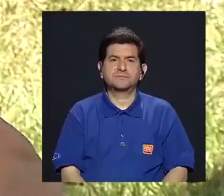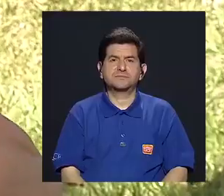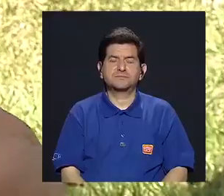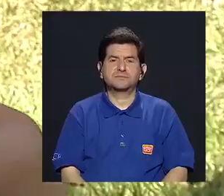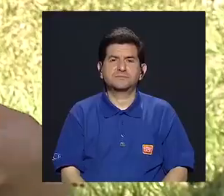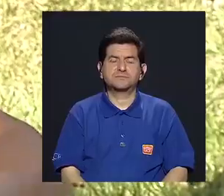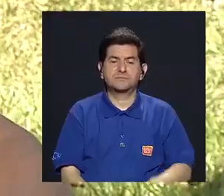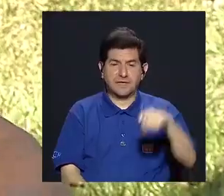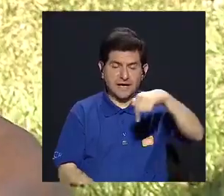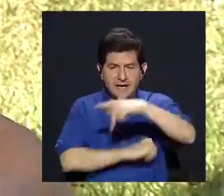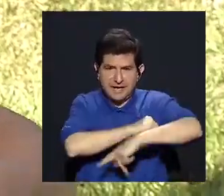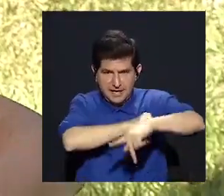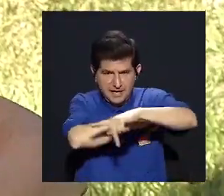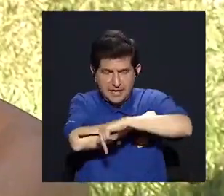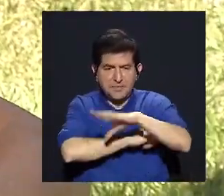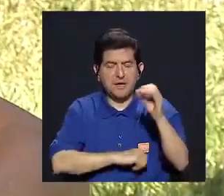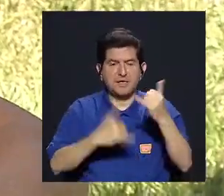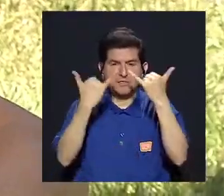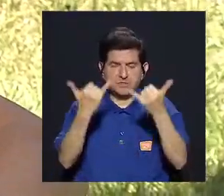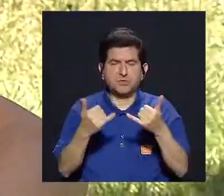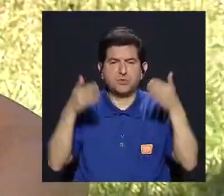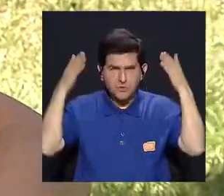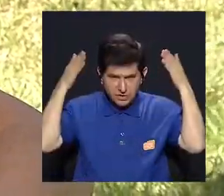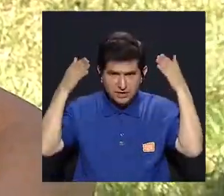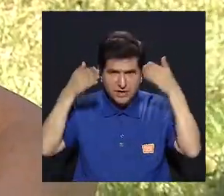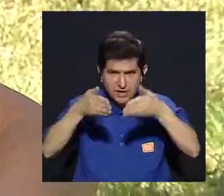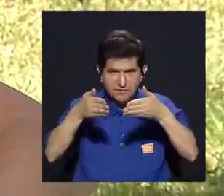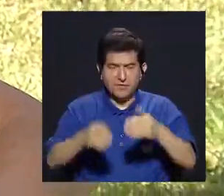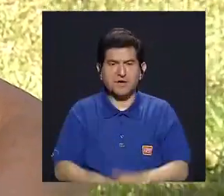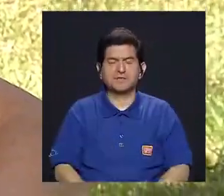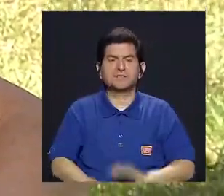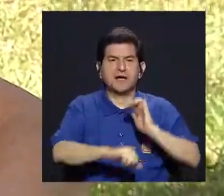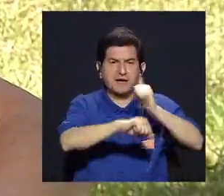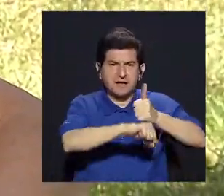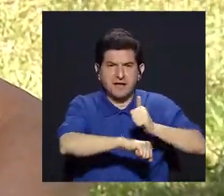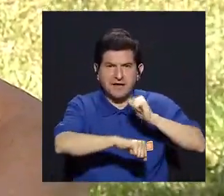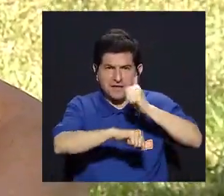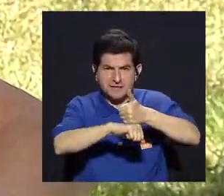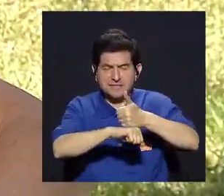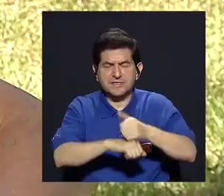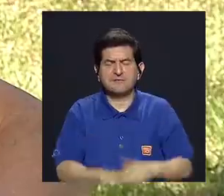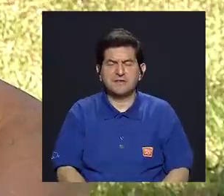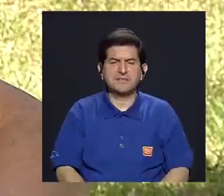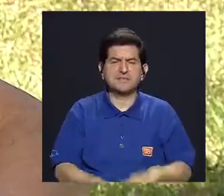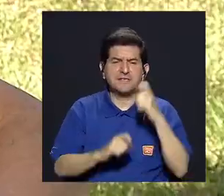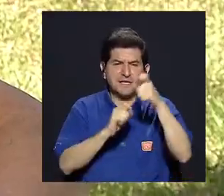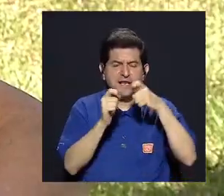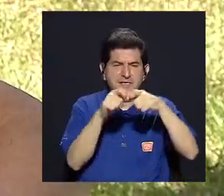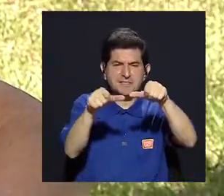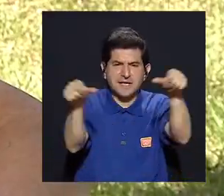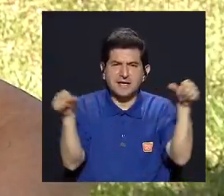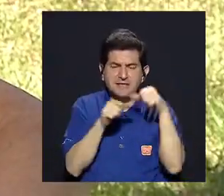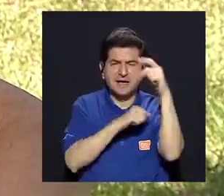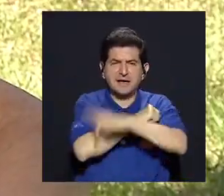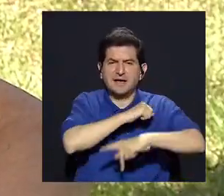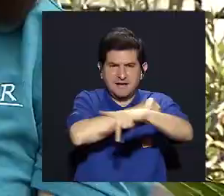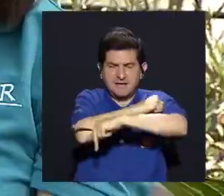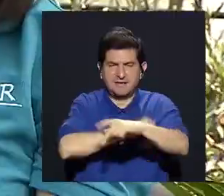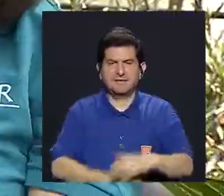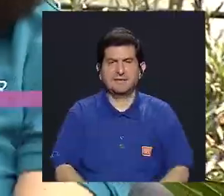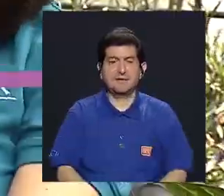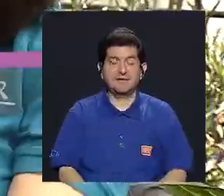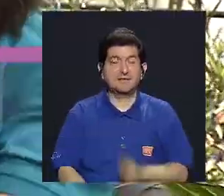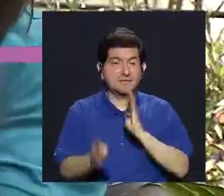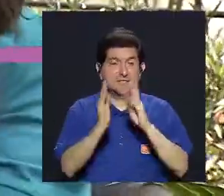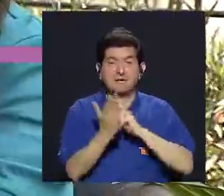está a nivel de país o ustedes ya están enfocados en determinadas son las específicas del país bueno ahorita